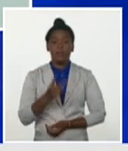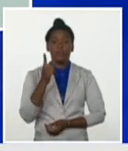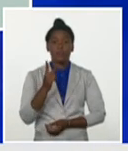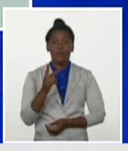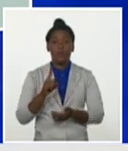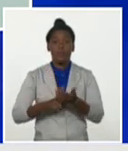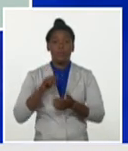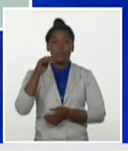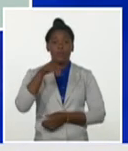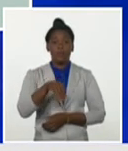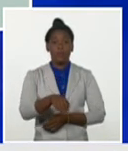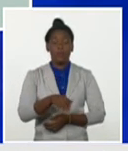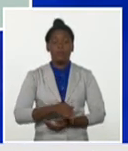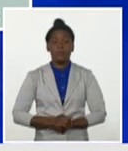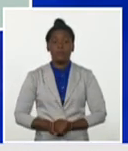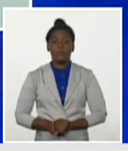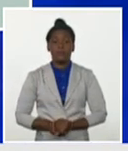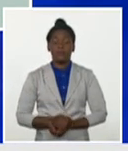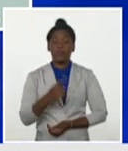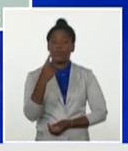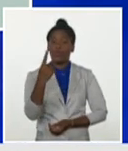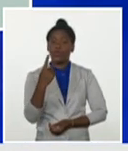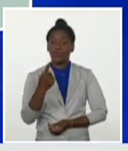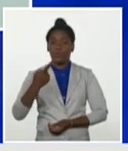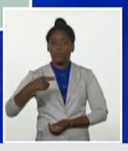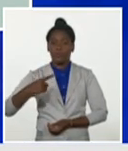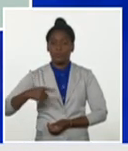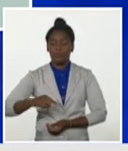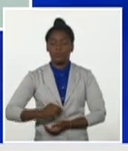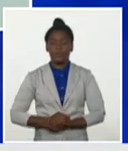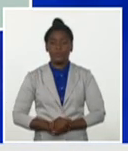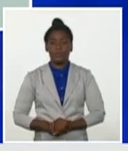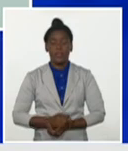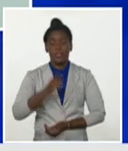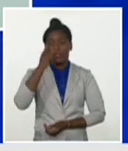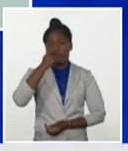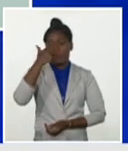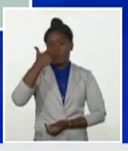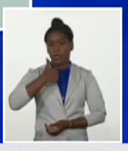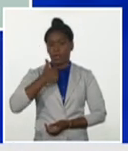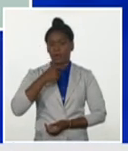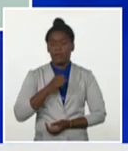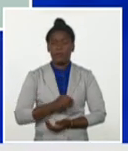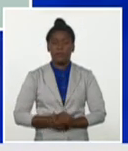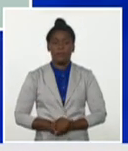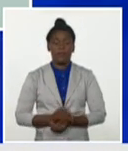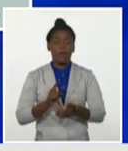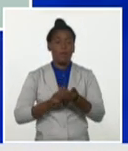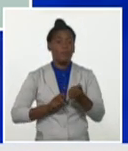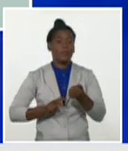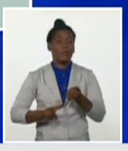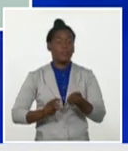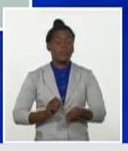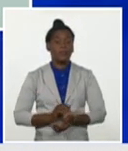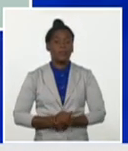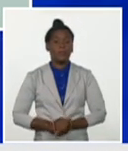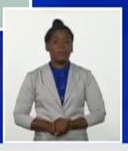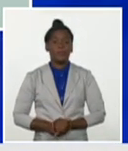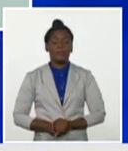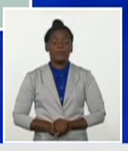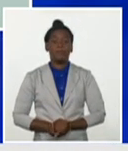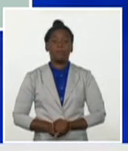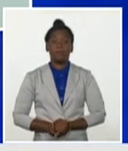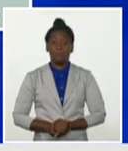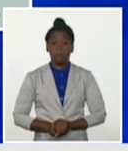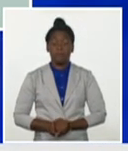Caibarien y Santo Domingo, 1 en cada uno. Ciego Dávila con 3 más que la jornada anterior, estamos hablando de